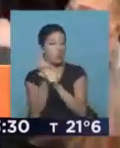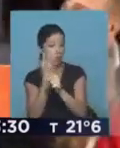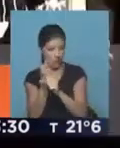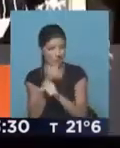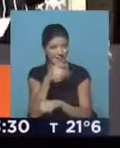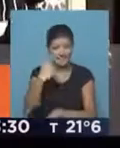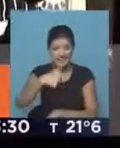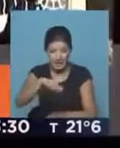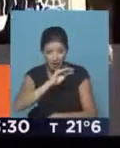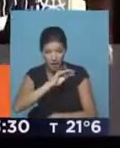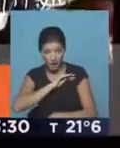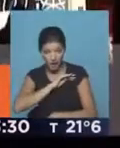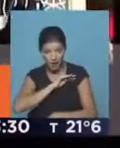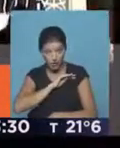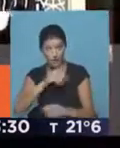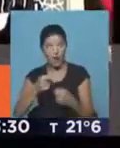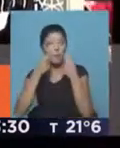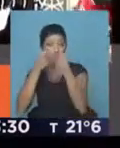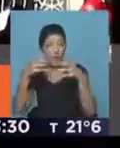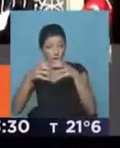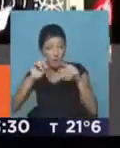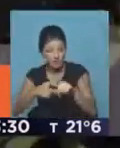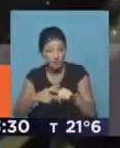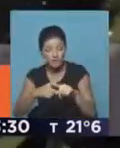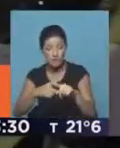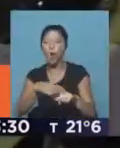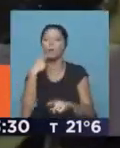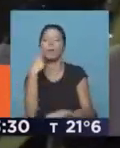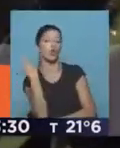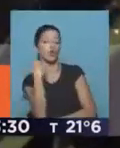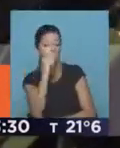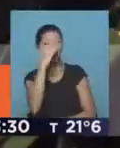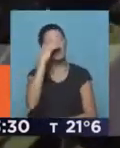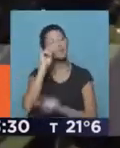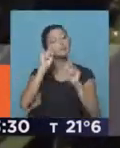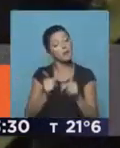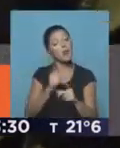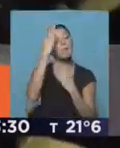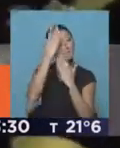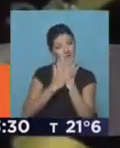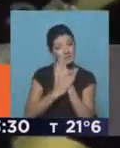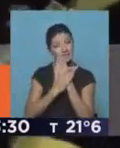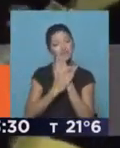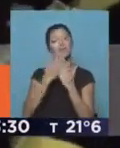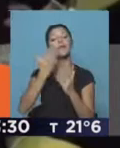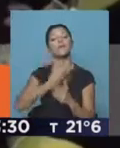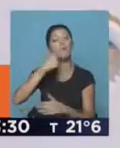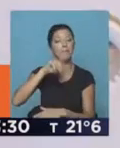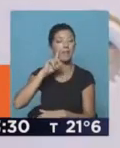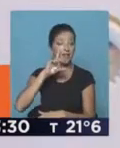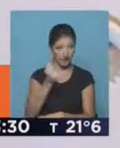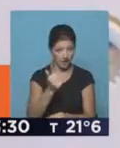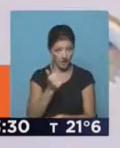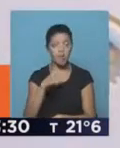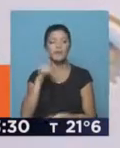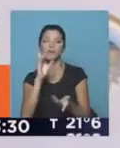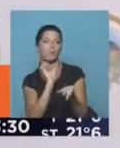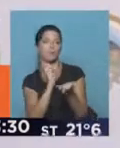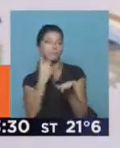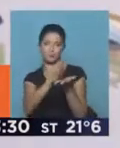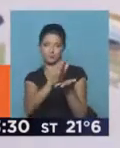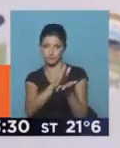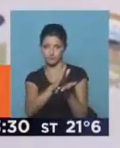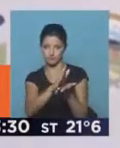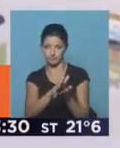a encabezar un acto proselitista en Rotterdam y luego deportando a la ministra de Familia, Fatma Sayankaya. En forma